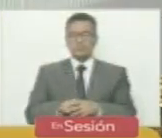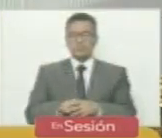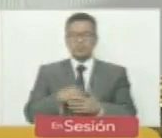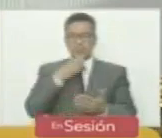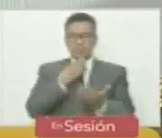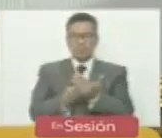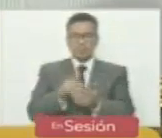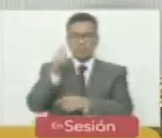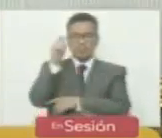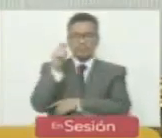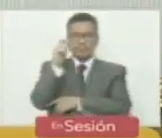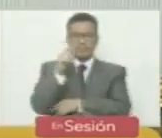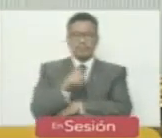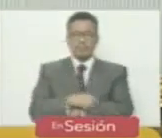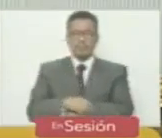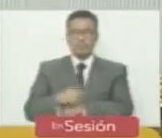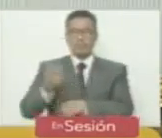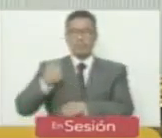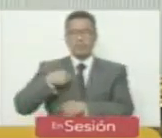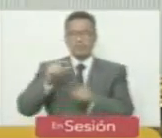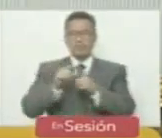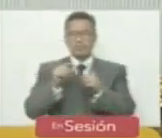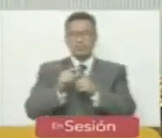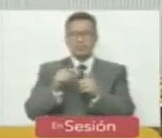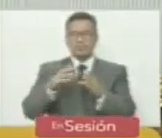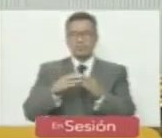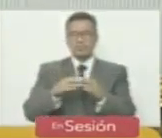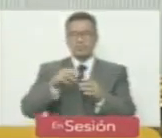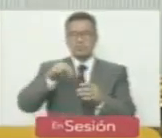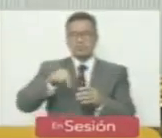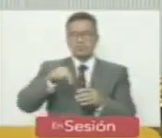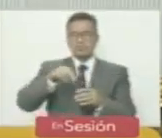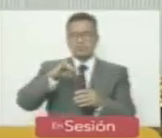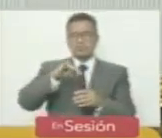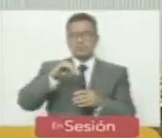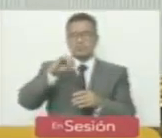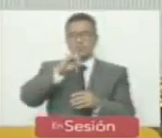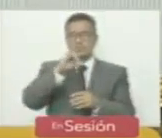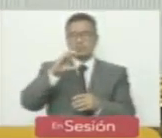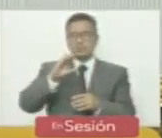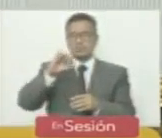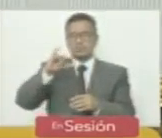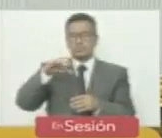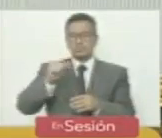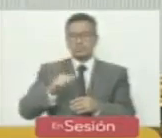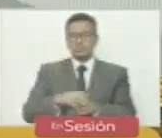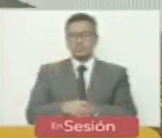Gracias, diputada. Tiene la palabra la diputada Nicia Maldonado.